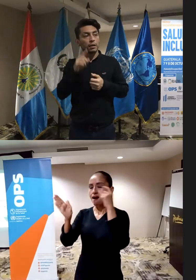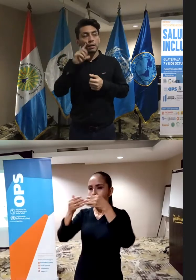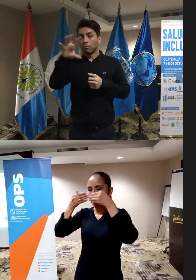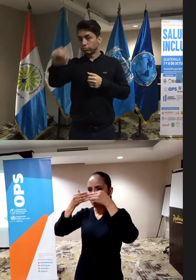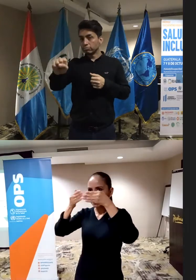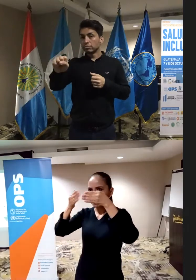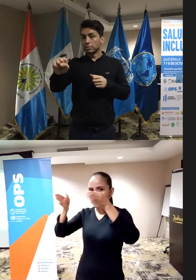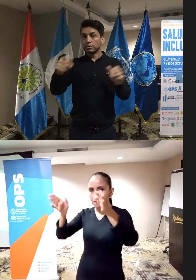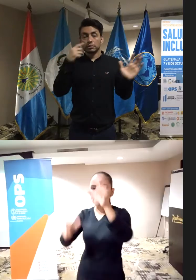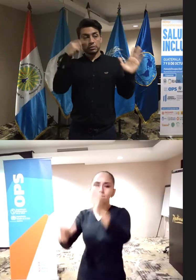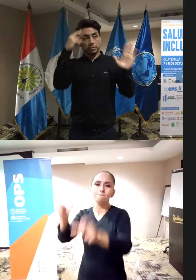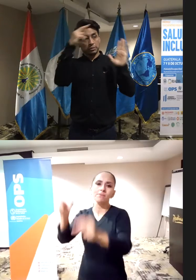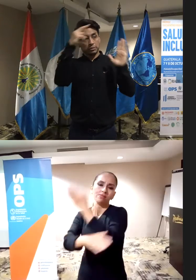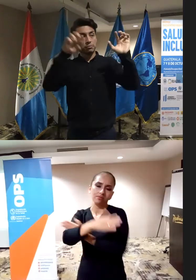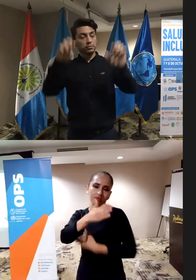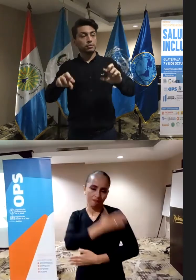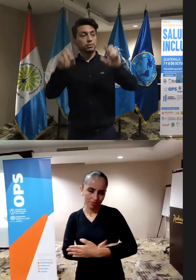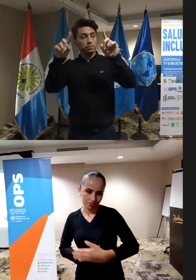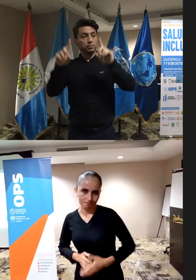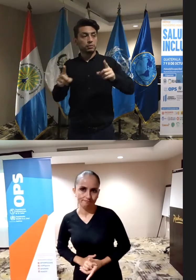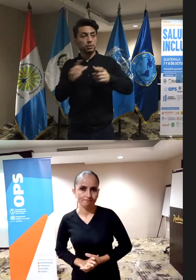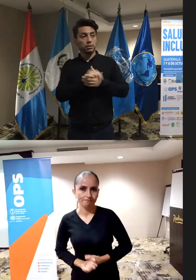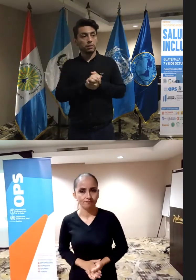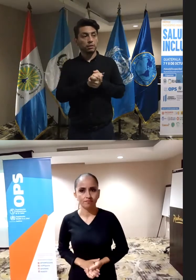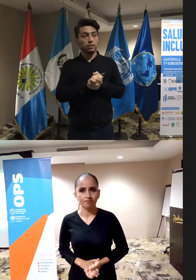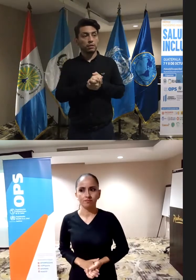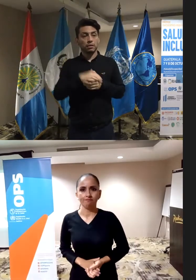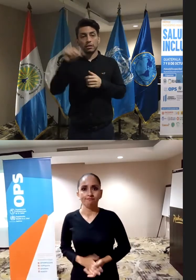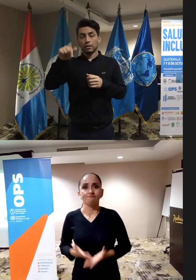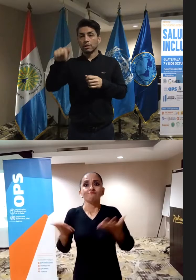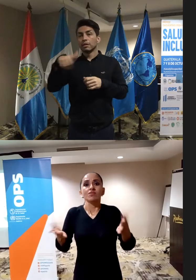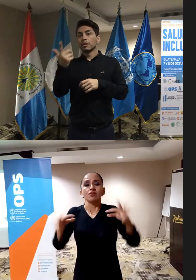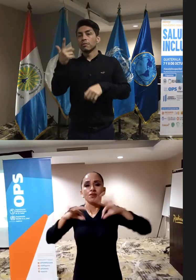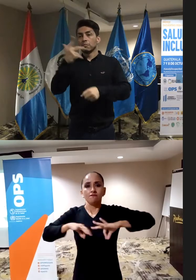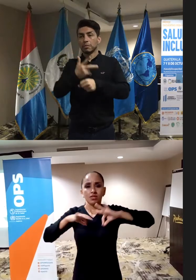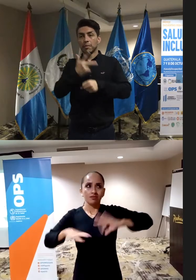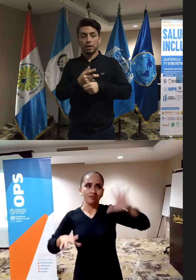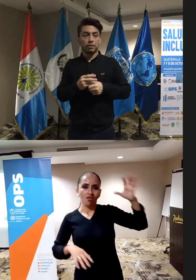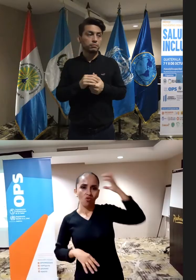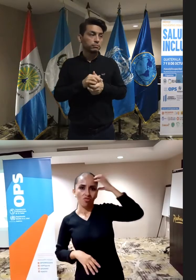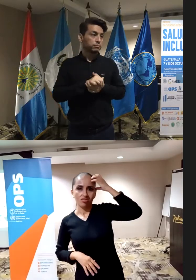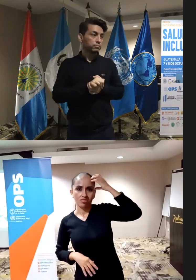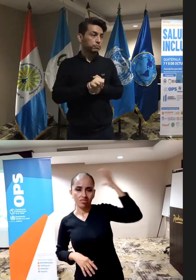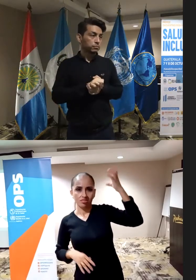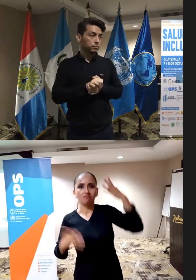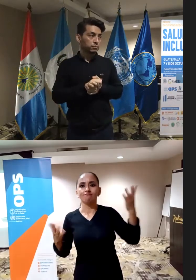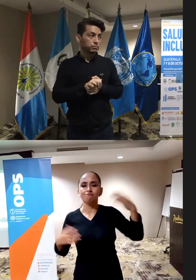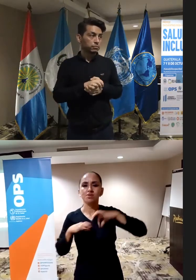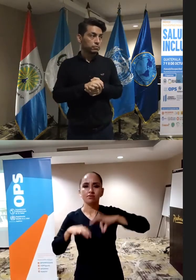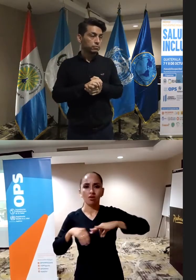visibilización de las personas con discapacidad en el sistema nacional. Buenas tardes y adelante,